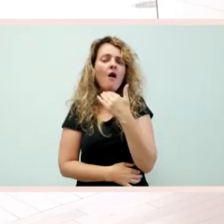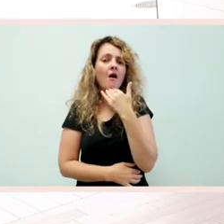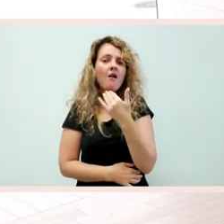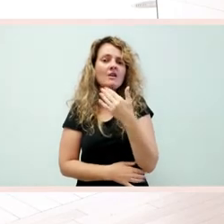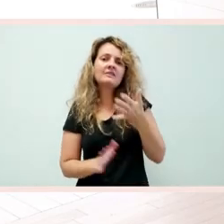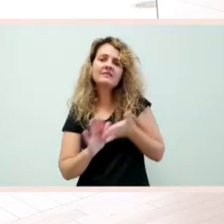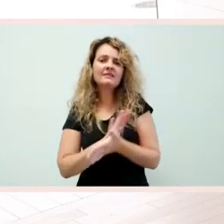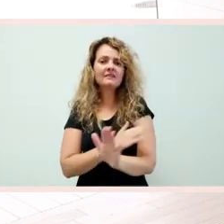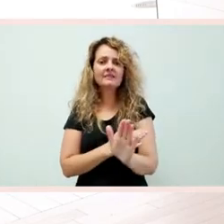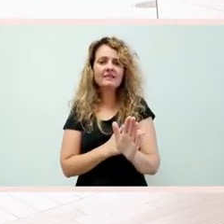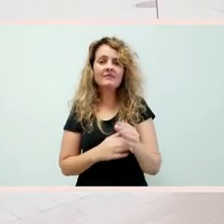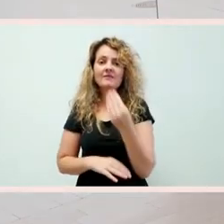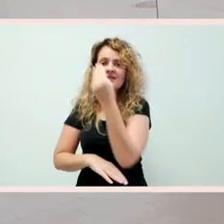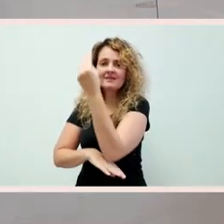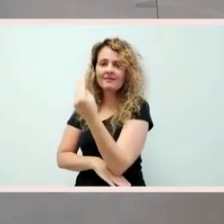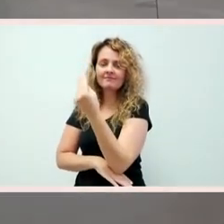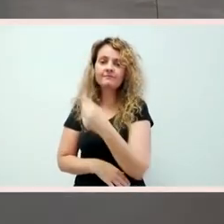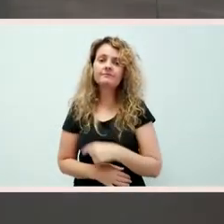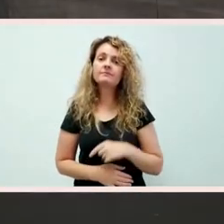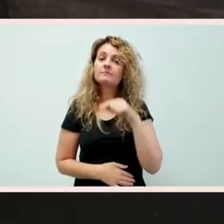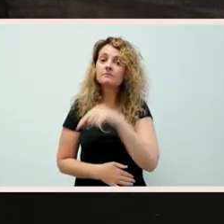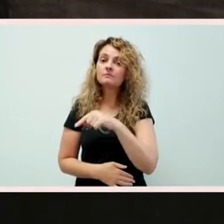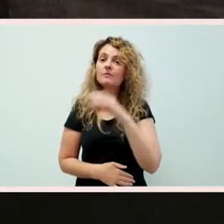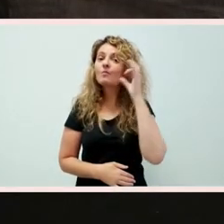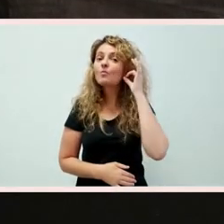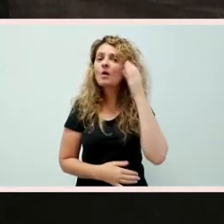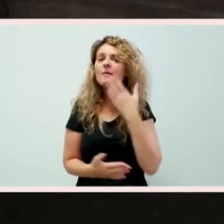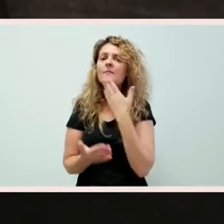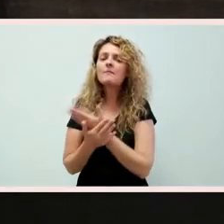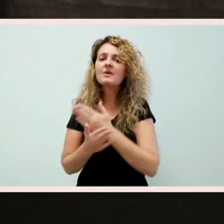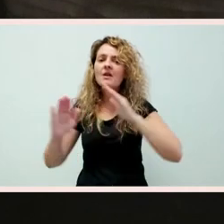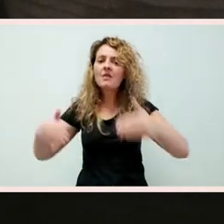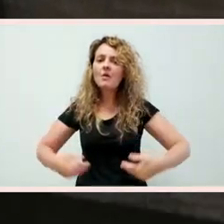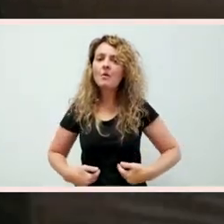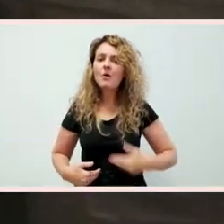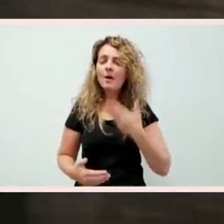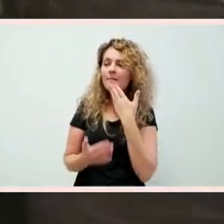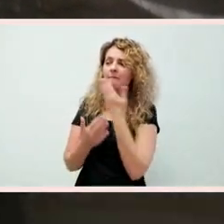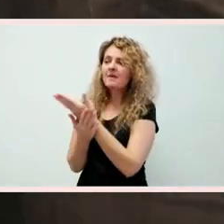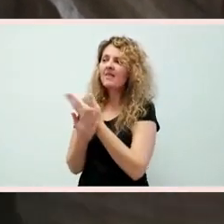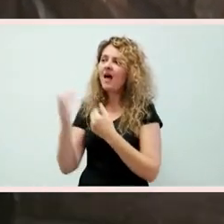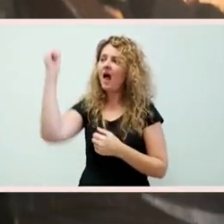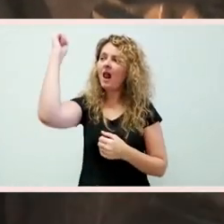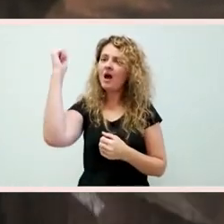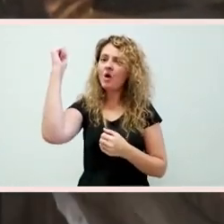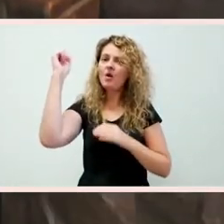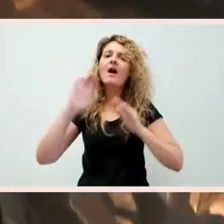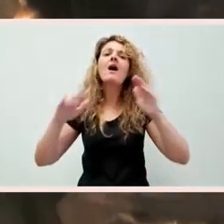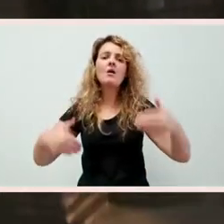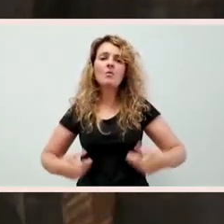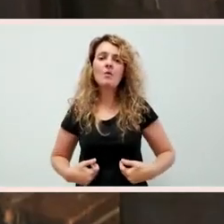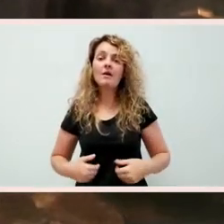desta escultura. Ela está pedindo que volva, pídelle a esta columna que volva. En realidad esta